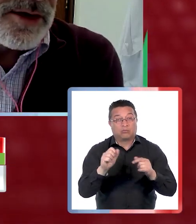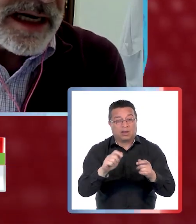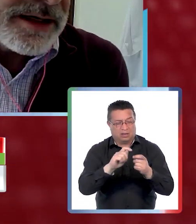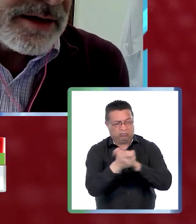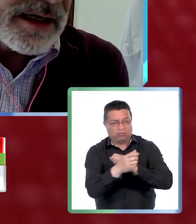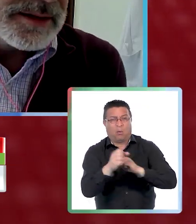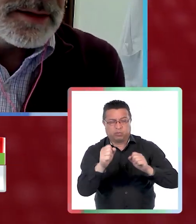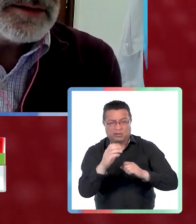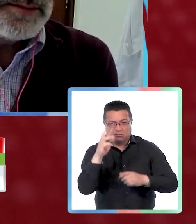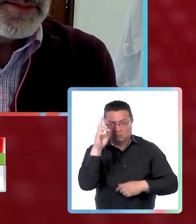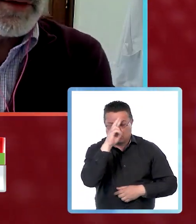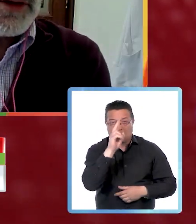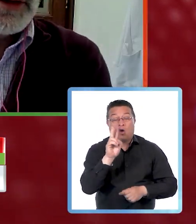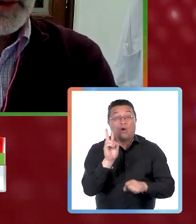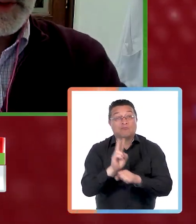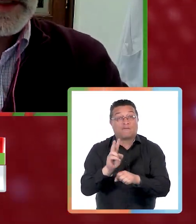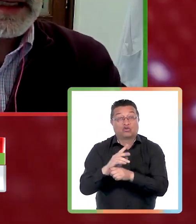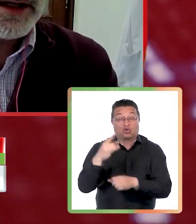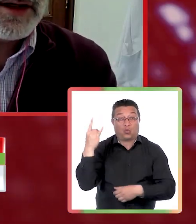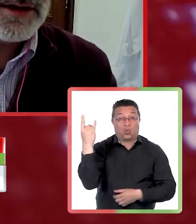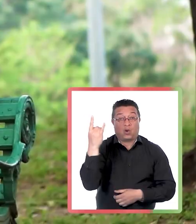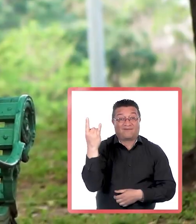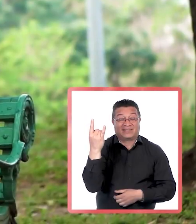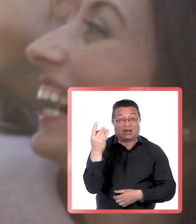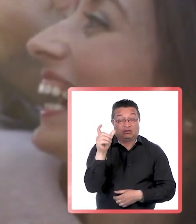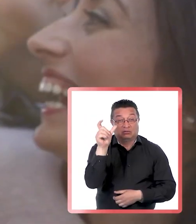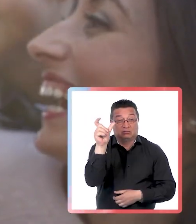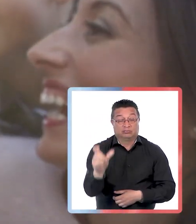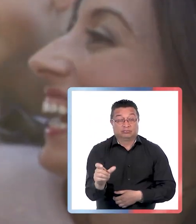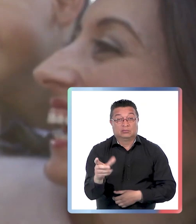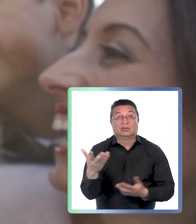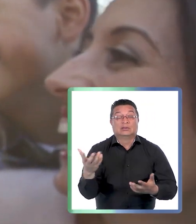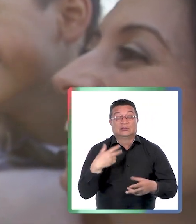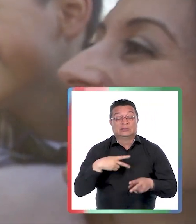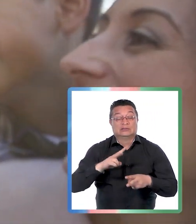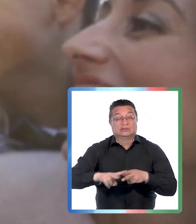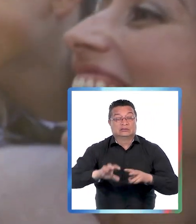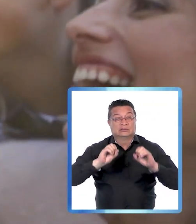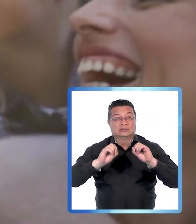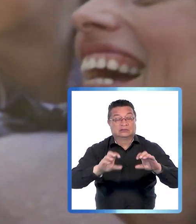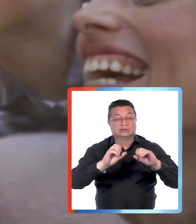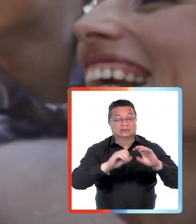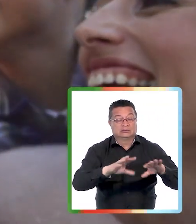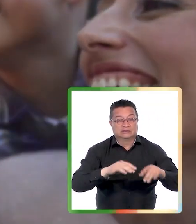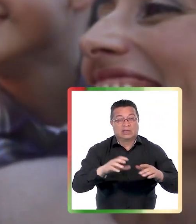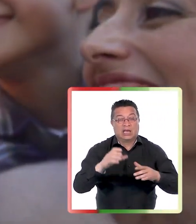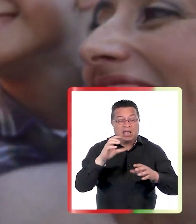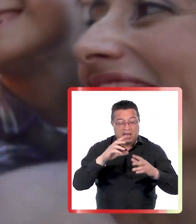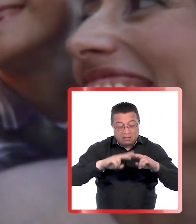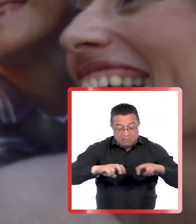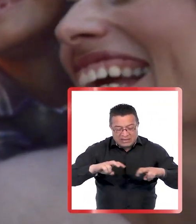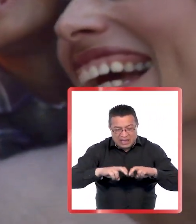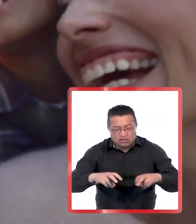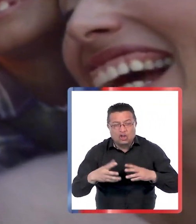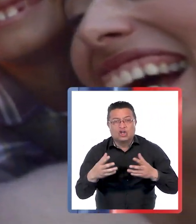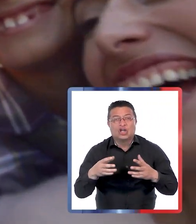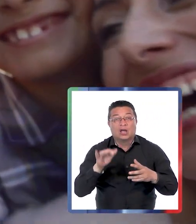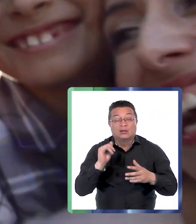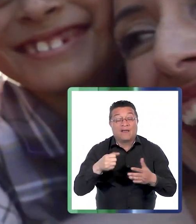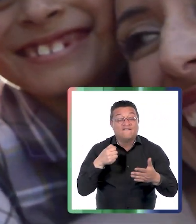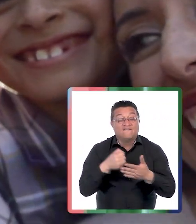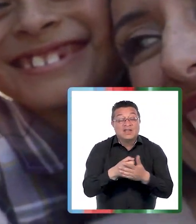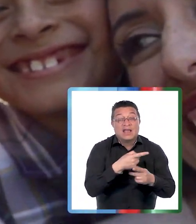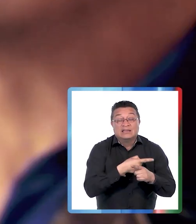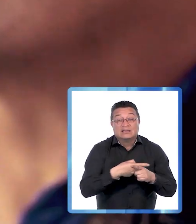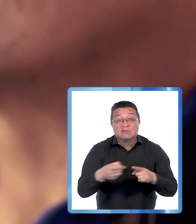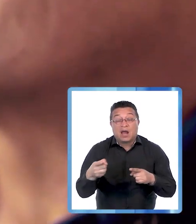puede pasar lo contrario, digamos, ¿no? Un profesor universitario, ¿no es cierto?, que se dedique a hacer clases, a preparar clases, a hacer investigación,